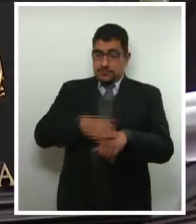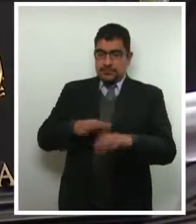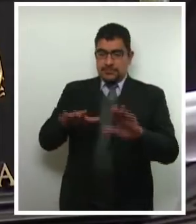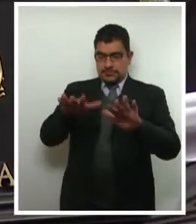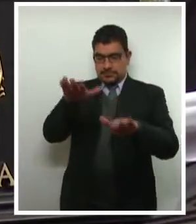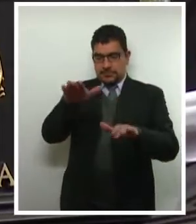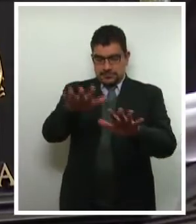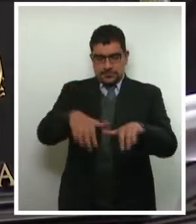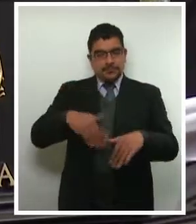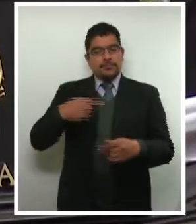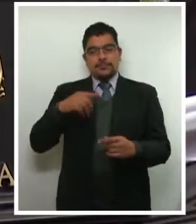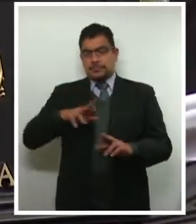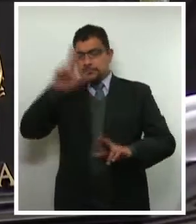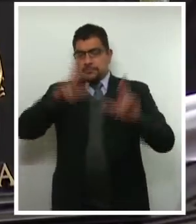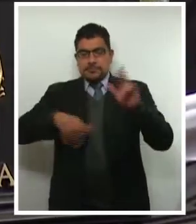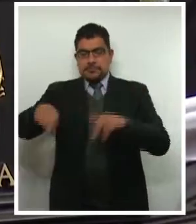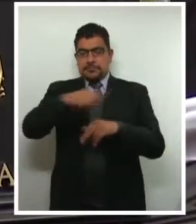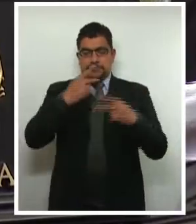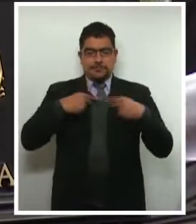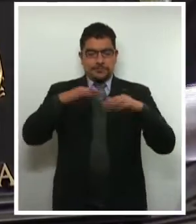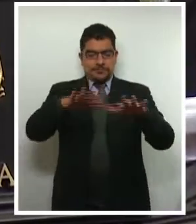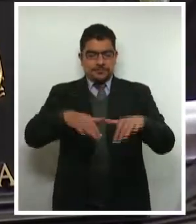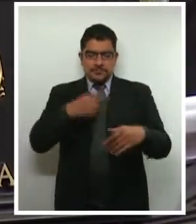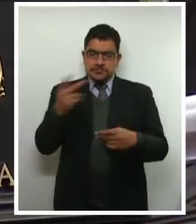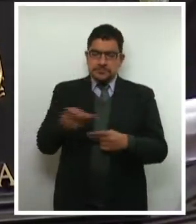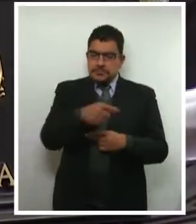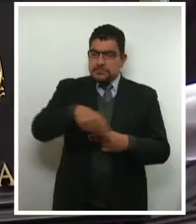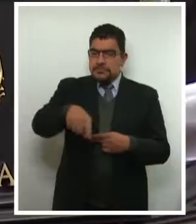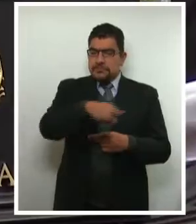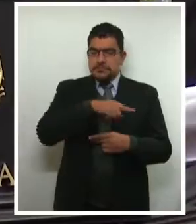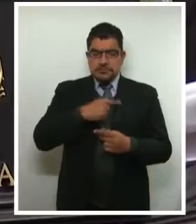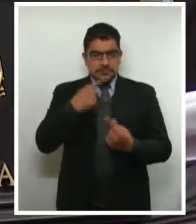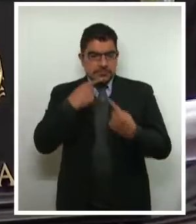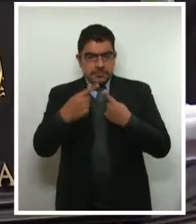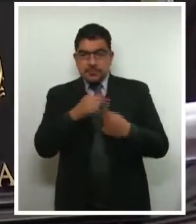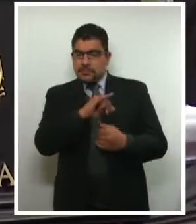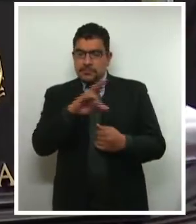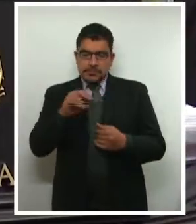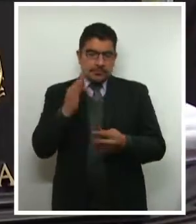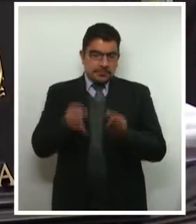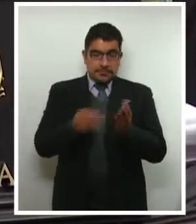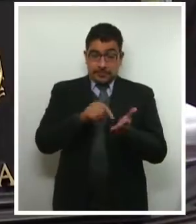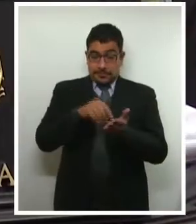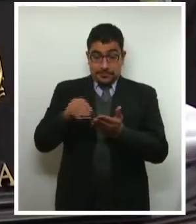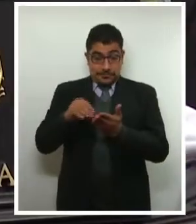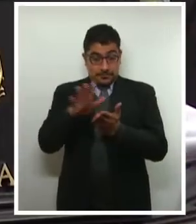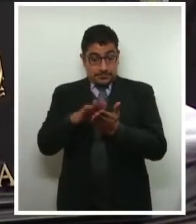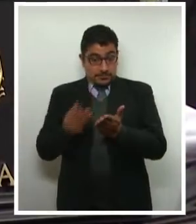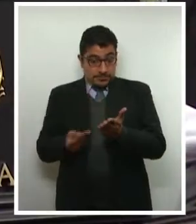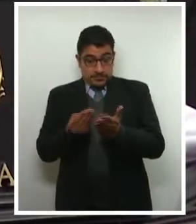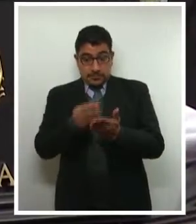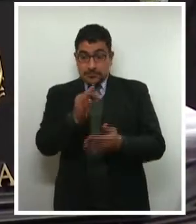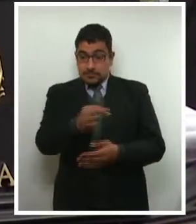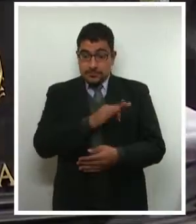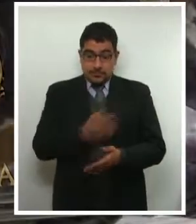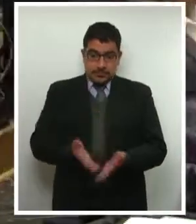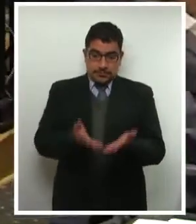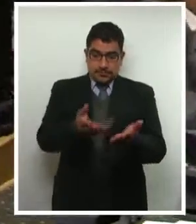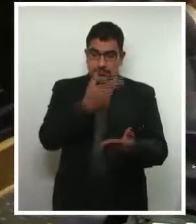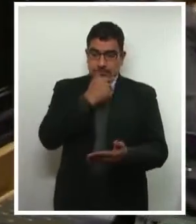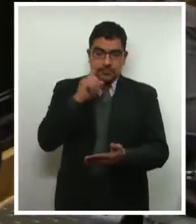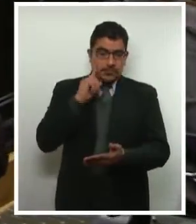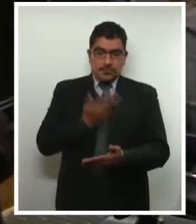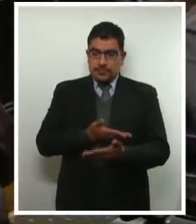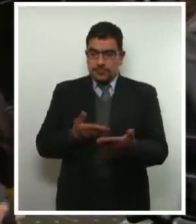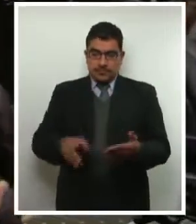votación económica se pregunta a la Asamblea si se admite a discusión esta reserva. Las y los diputados que